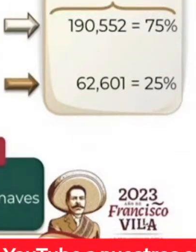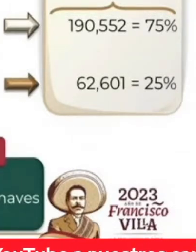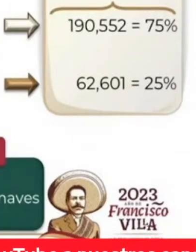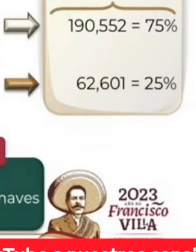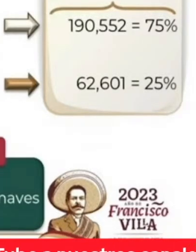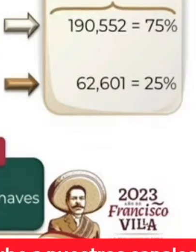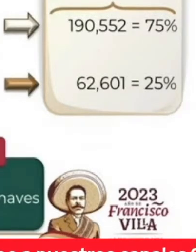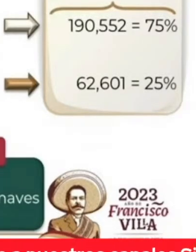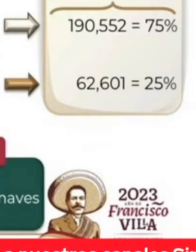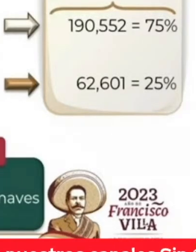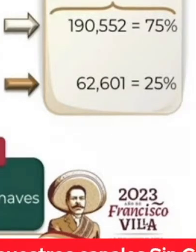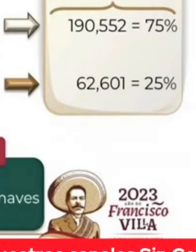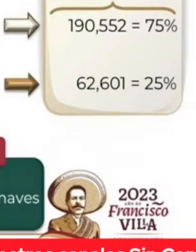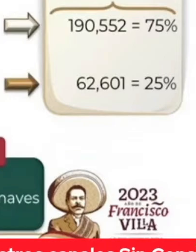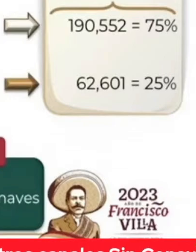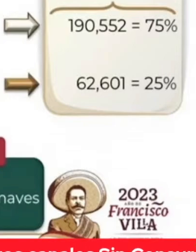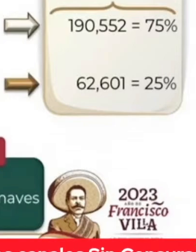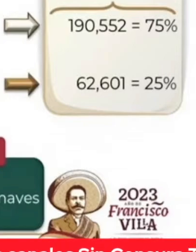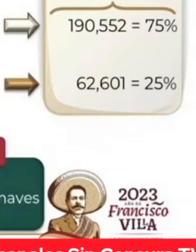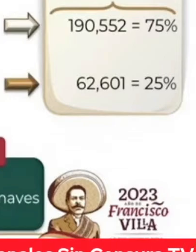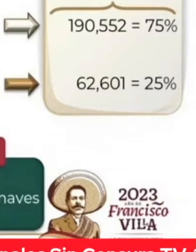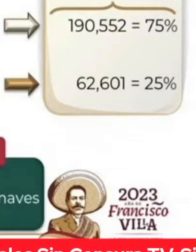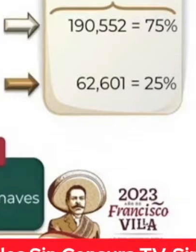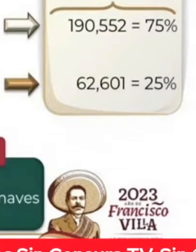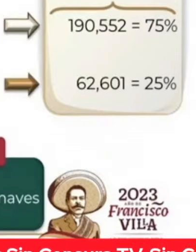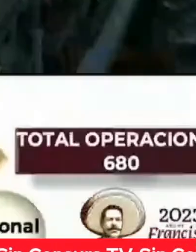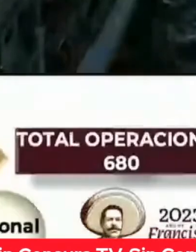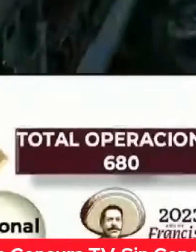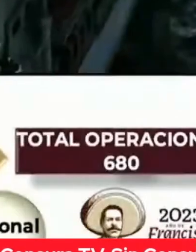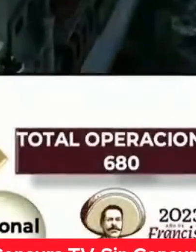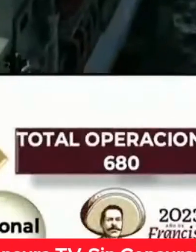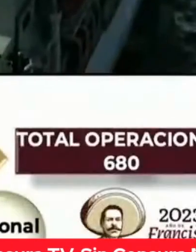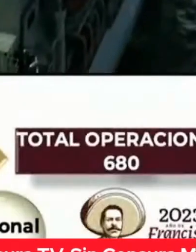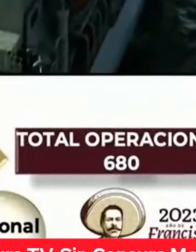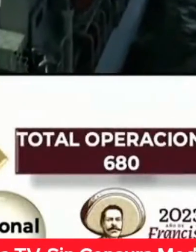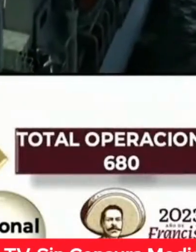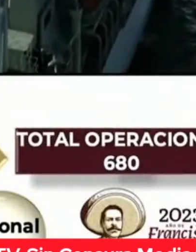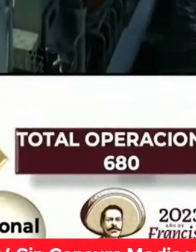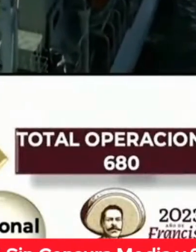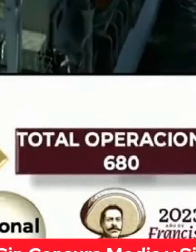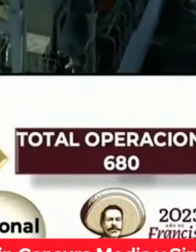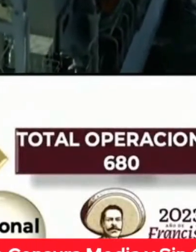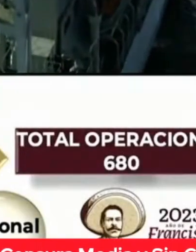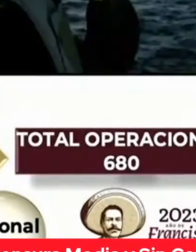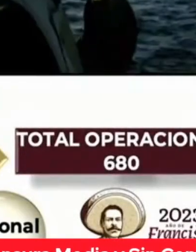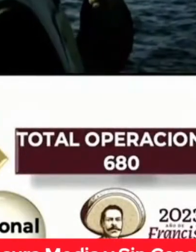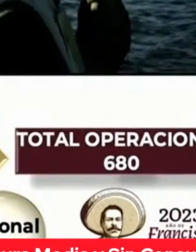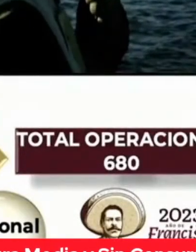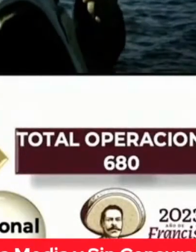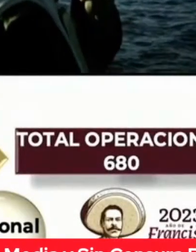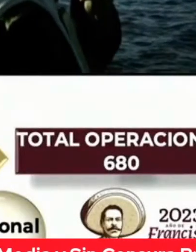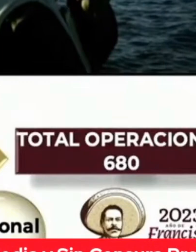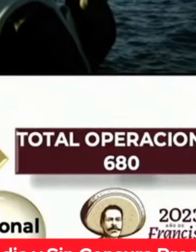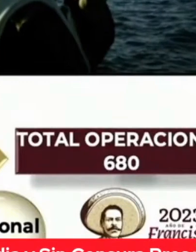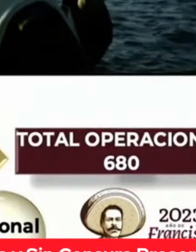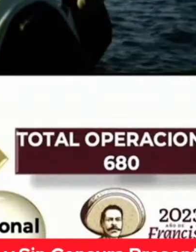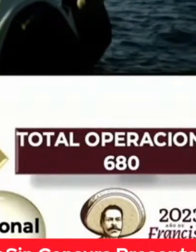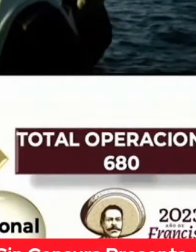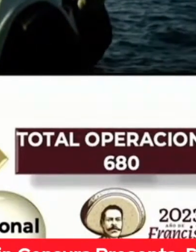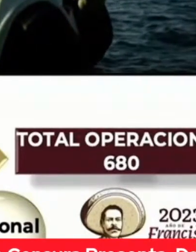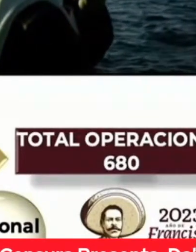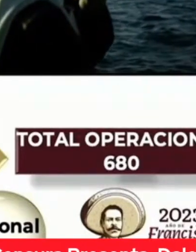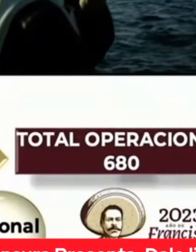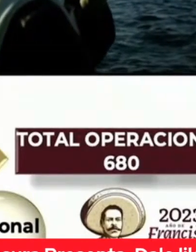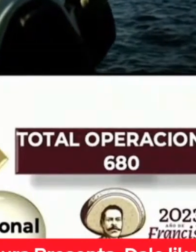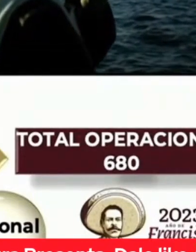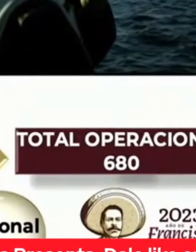cuarenta y cinco elementos la que sigue por favor en el mantenimiento del Estado de derecho por parte de esta institución en el